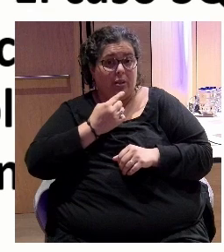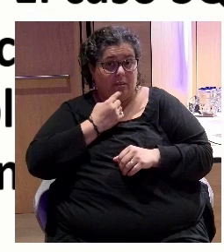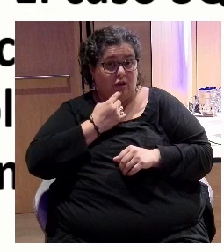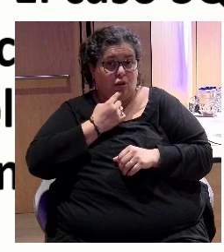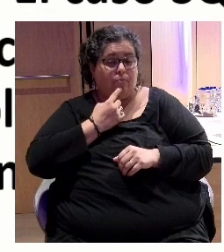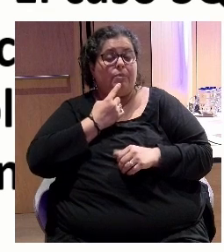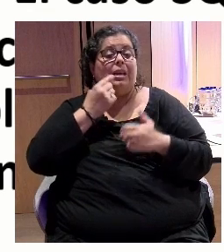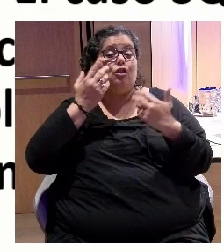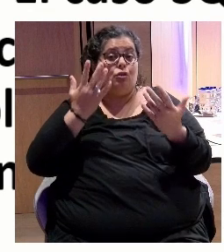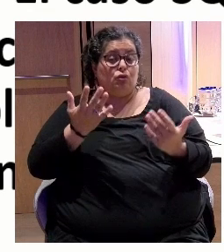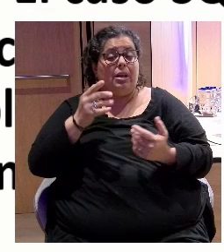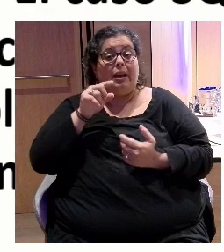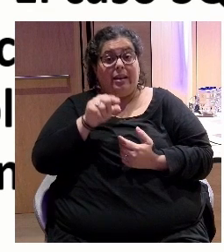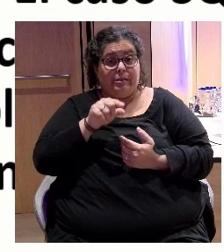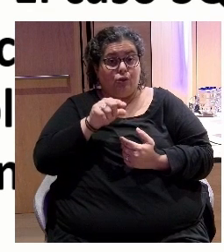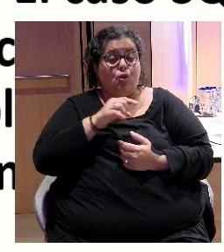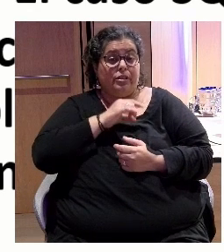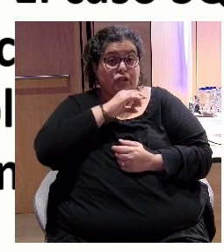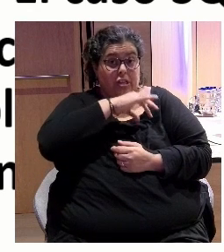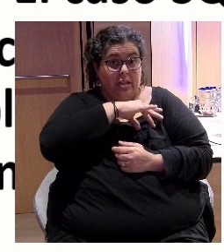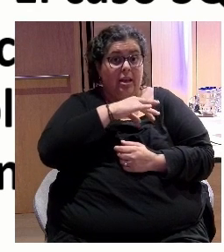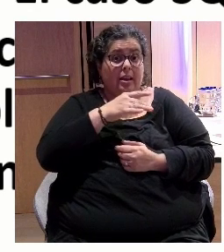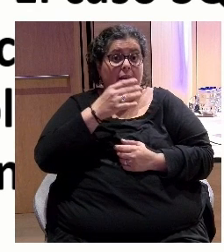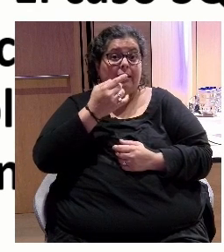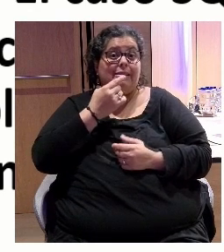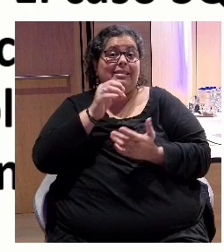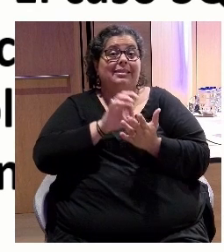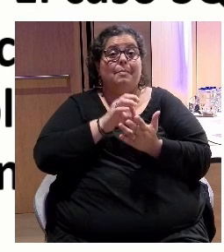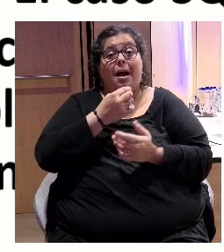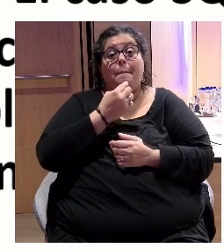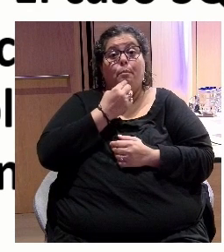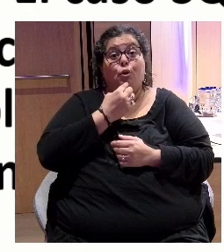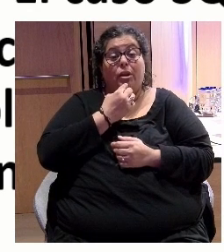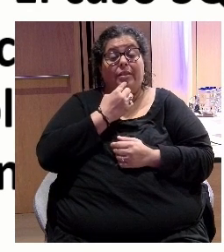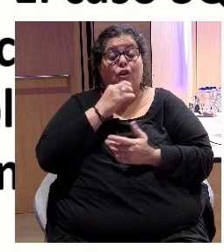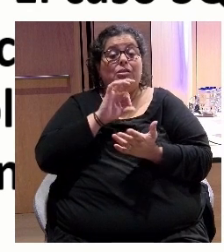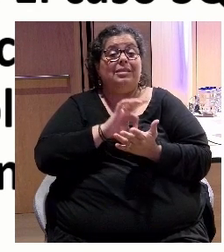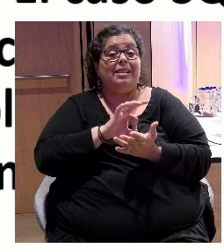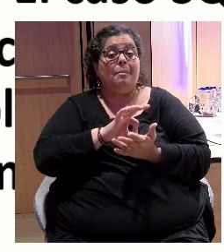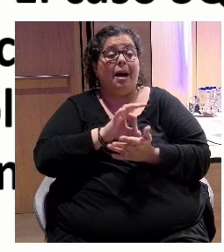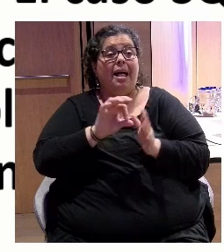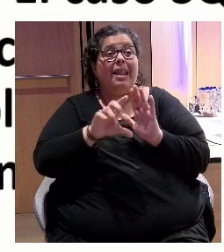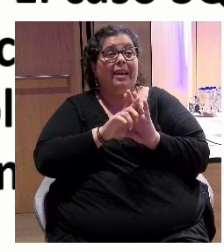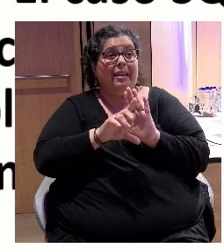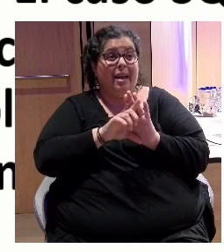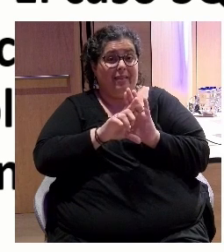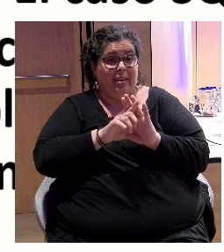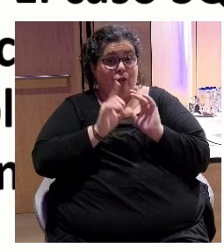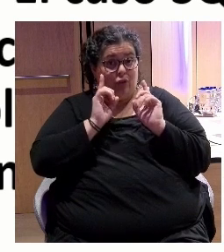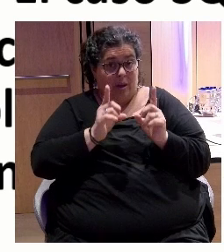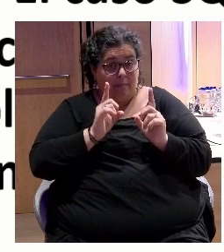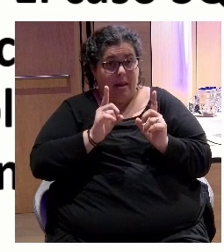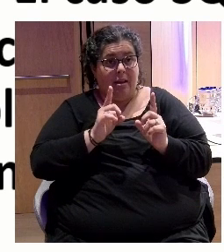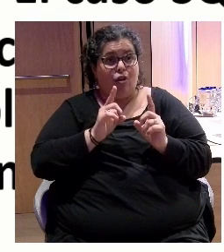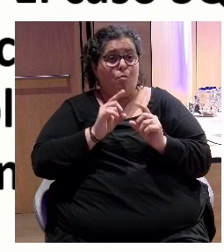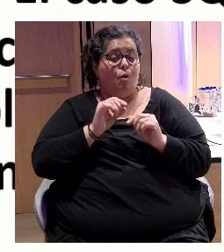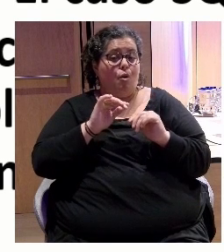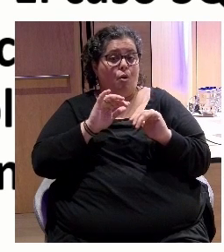como suele ocurrir en Chile, que el sistema político y el sistema legislativo reacciona rápidamente a la coyuntura y se crea una